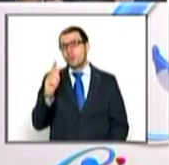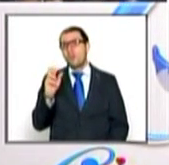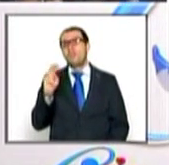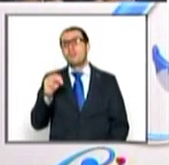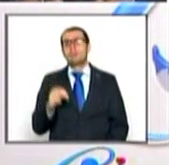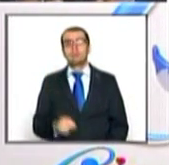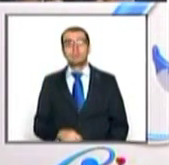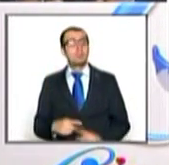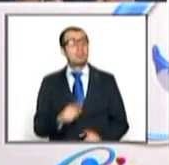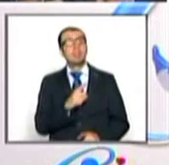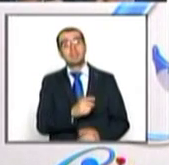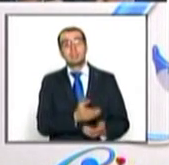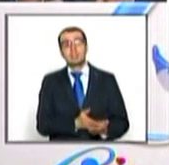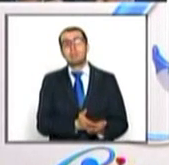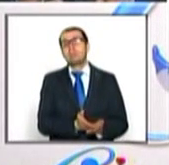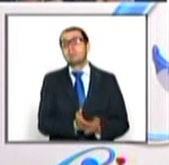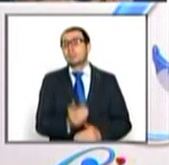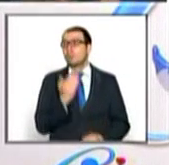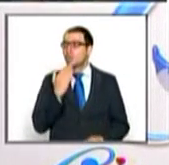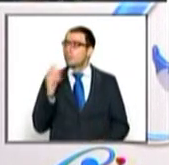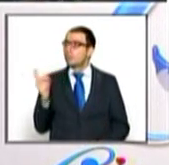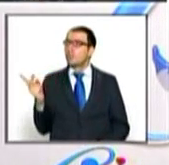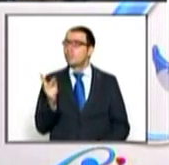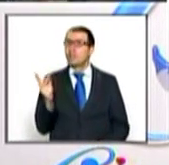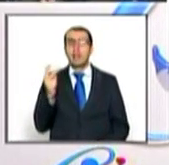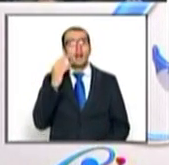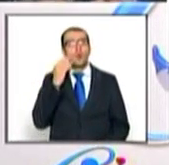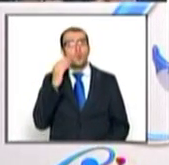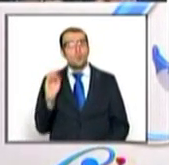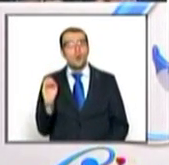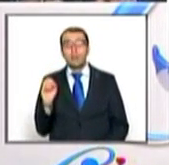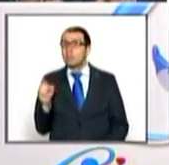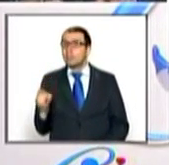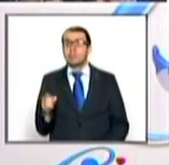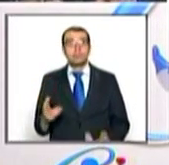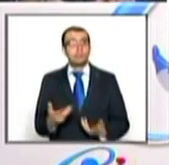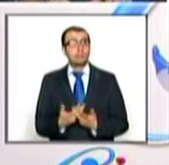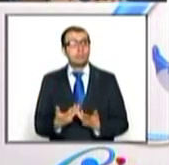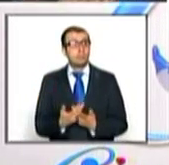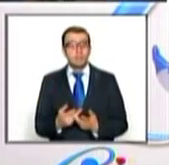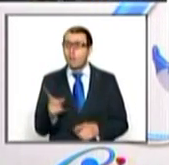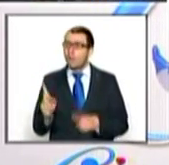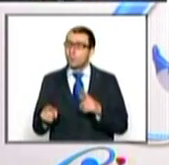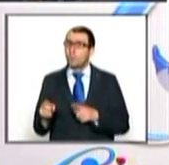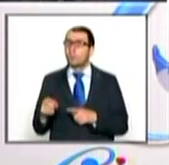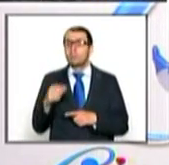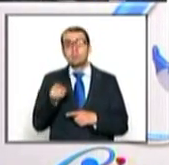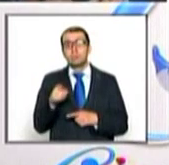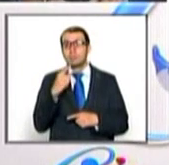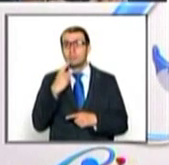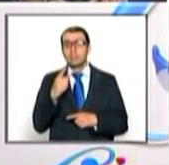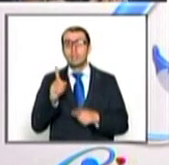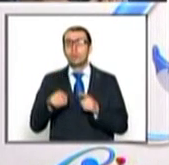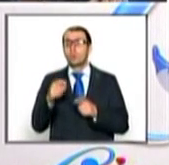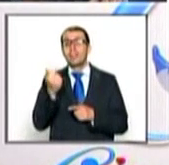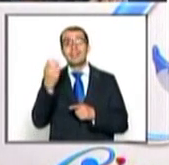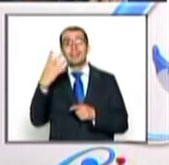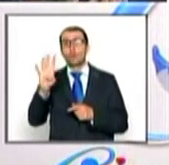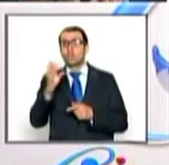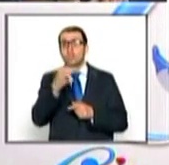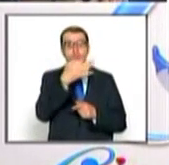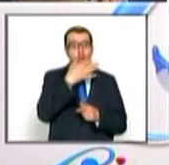Entonces miren, por ejemplo, este par de abuelitos, como no saben qué hacer con tantas pastillas. Yo tengo pacientes que toman hasta 14 medicamentos distintos y que